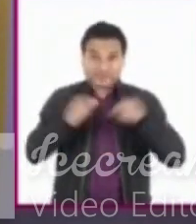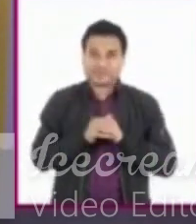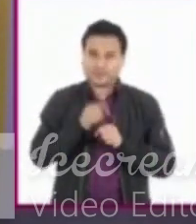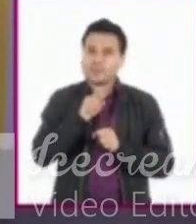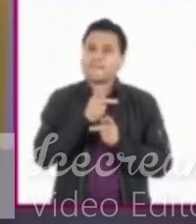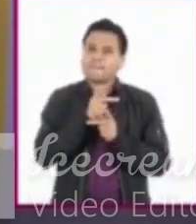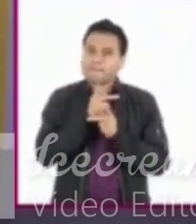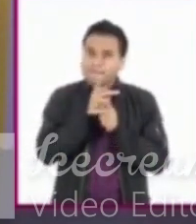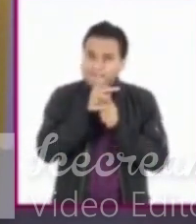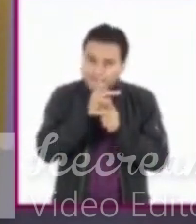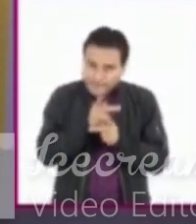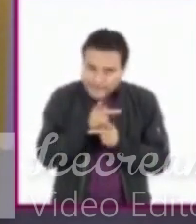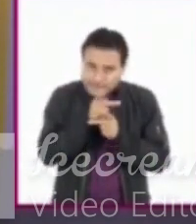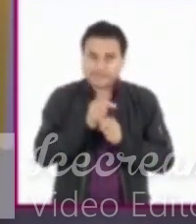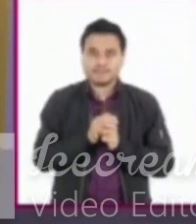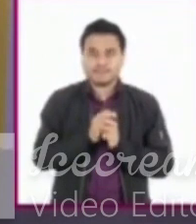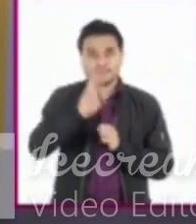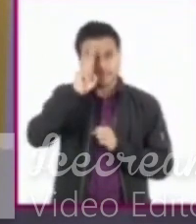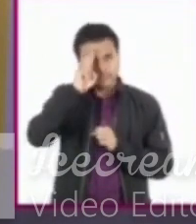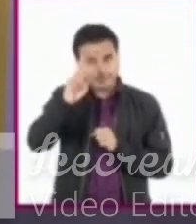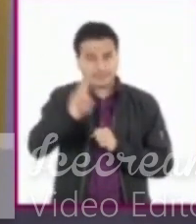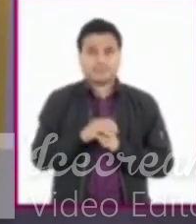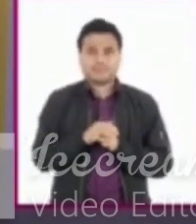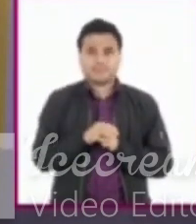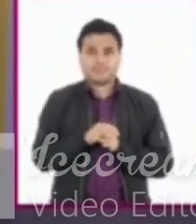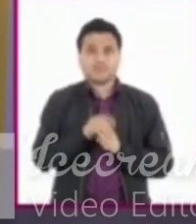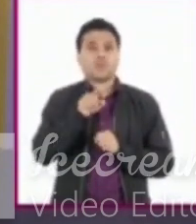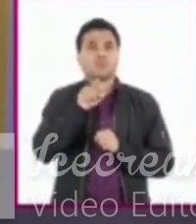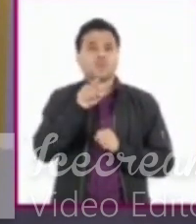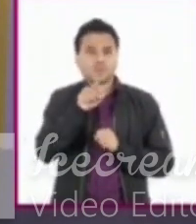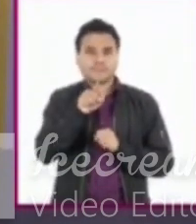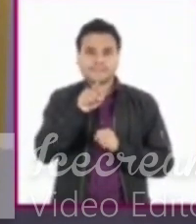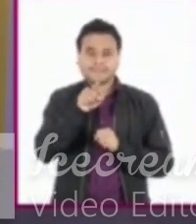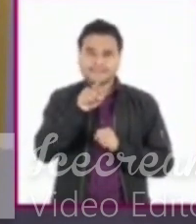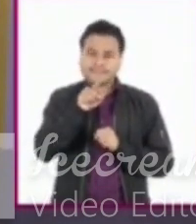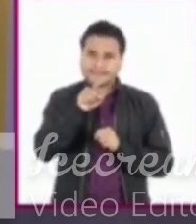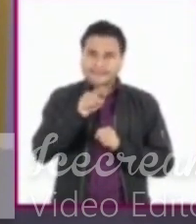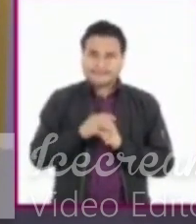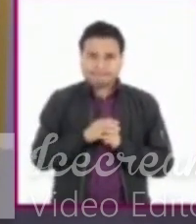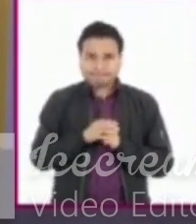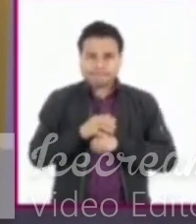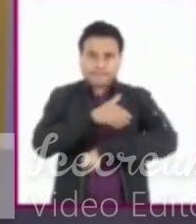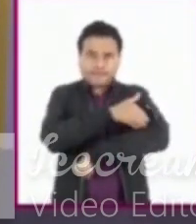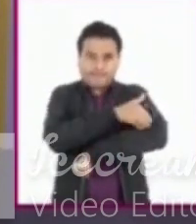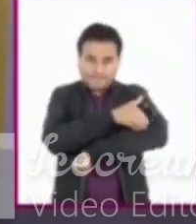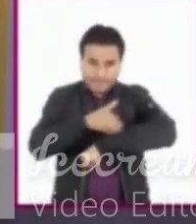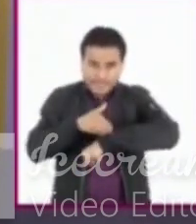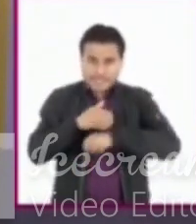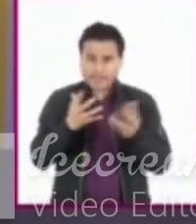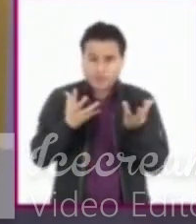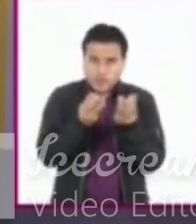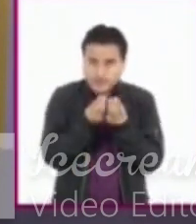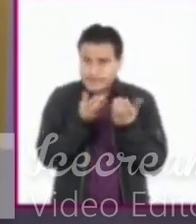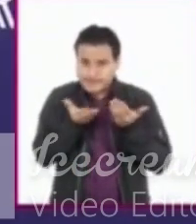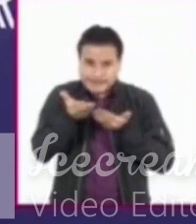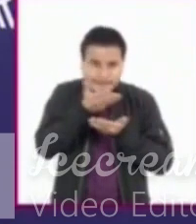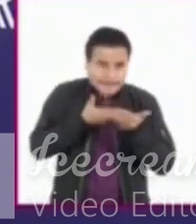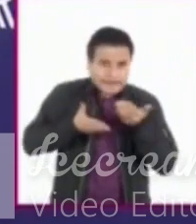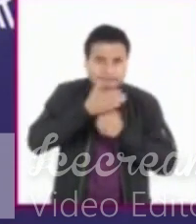pacientes, tolerantes y practicar nuevas maneras de trabajo colaborativo, en familia y a